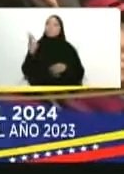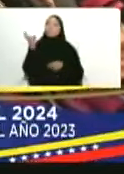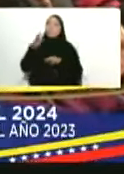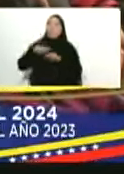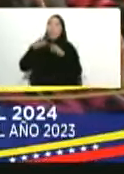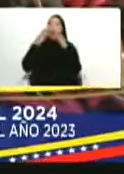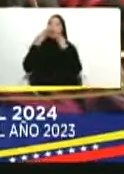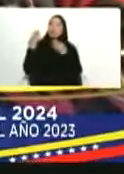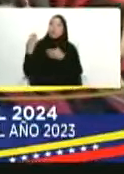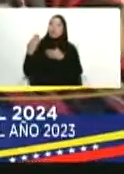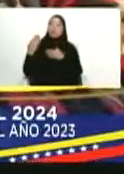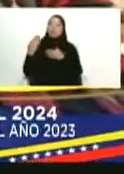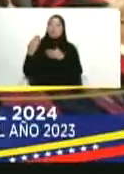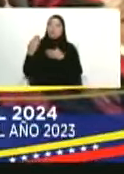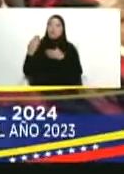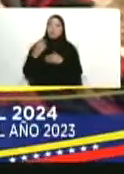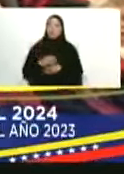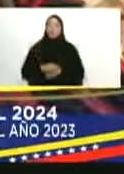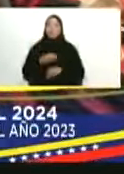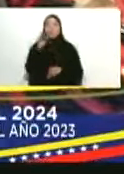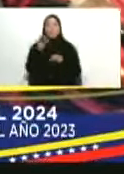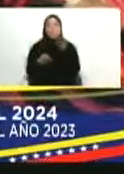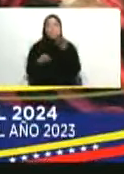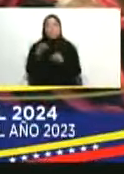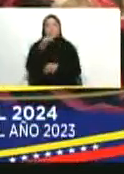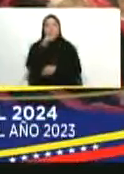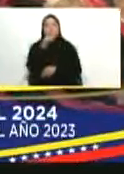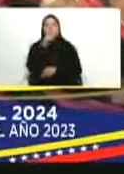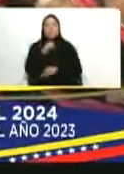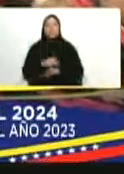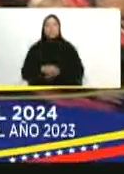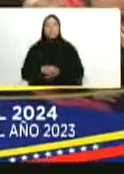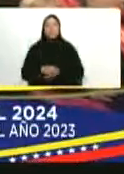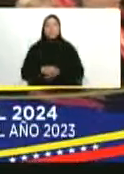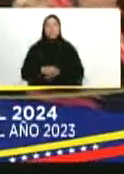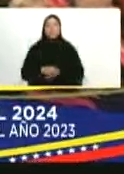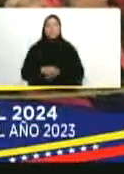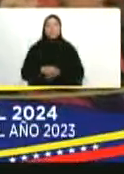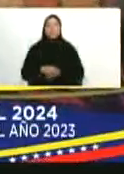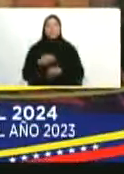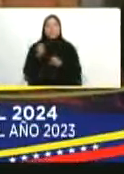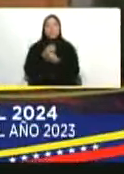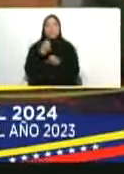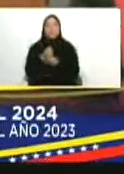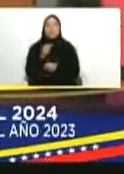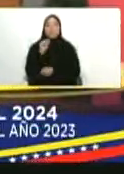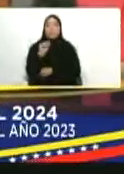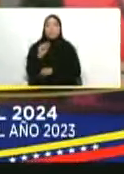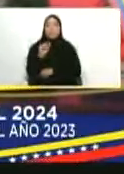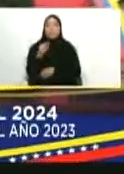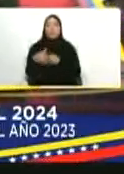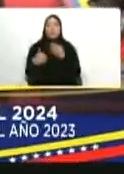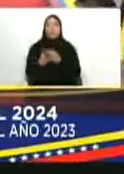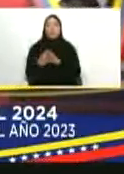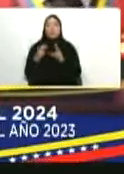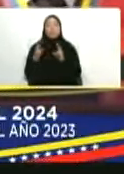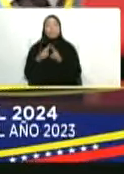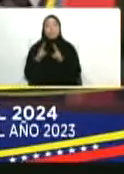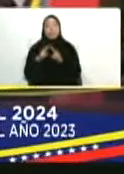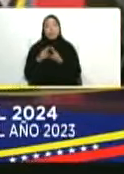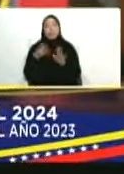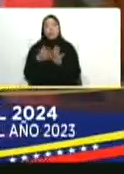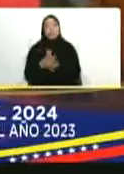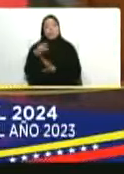de hoy por el Tribunal Supremo de Justicia, quien en breves minutos pues dará a conocer el